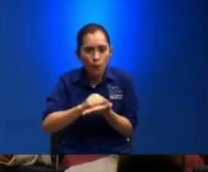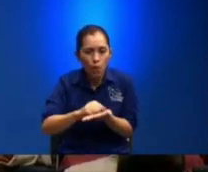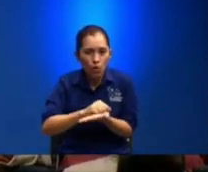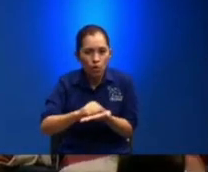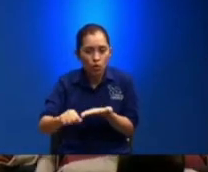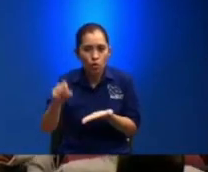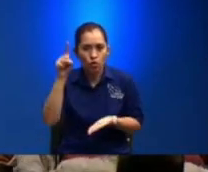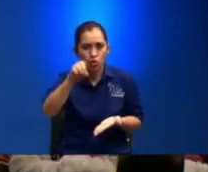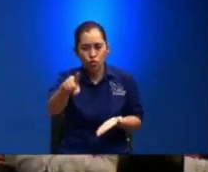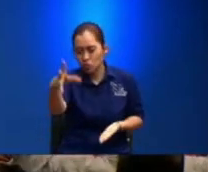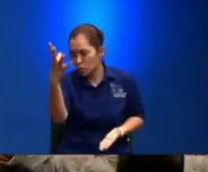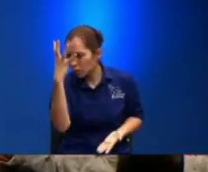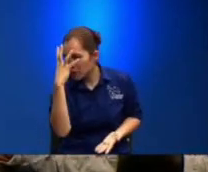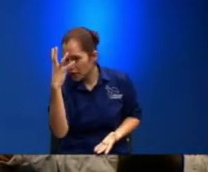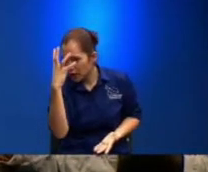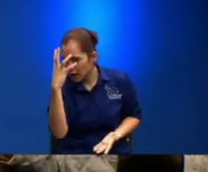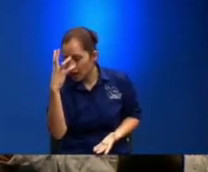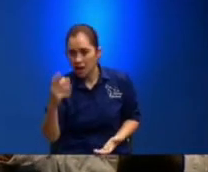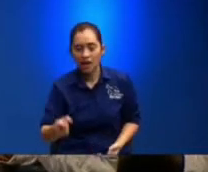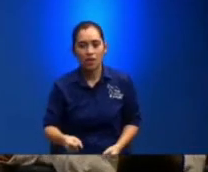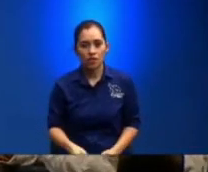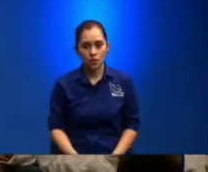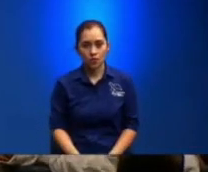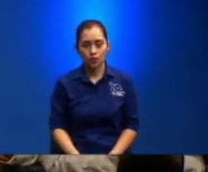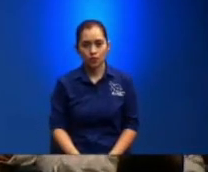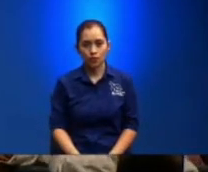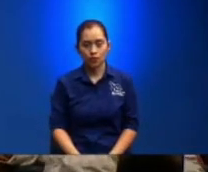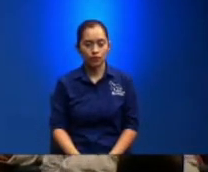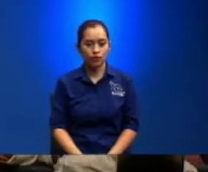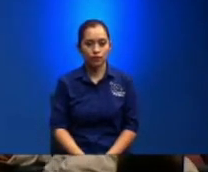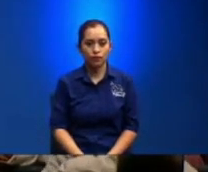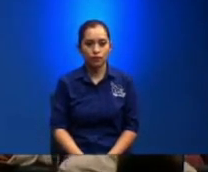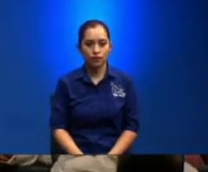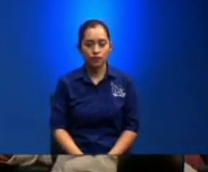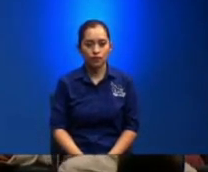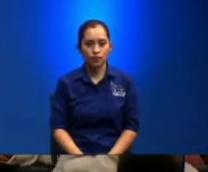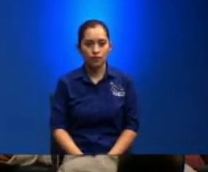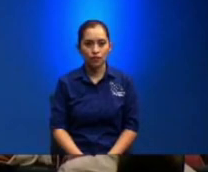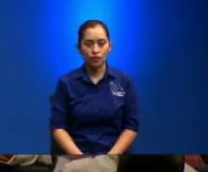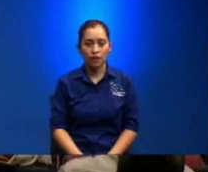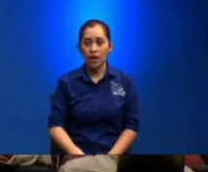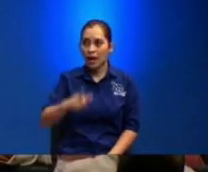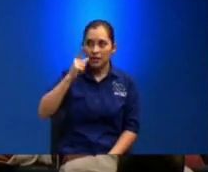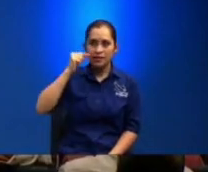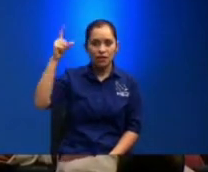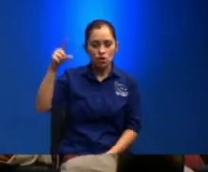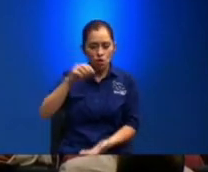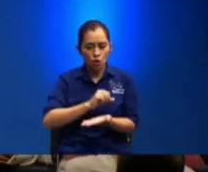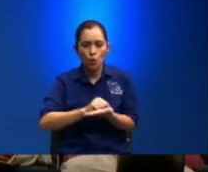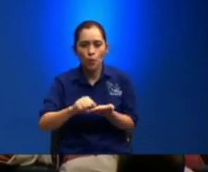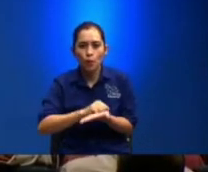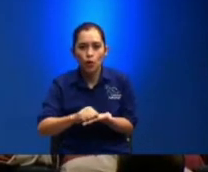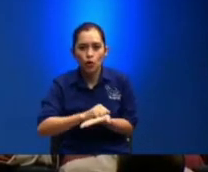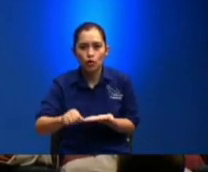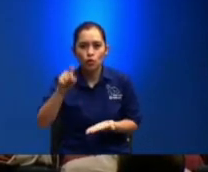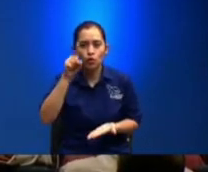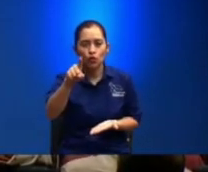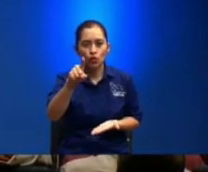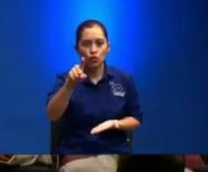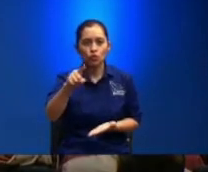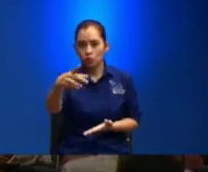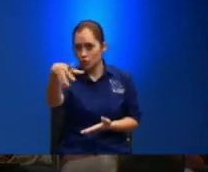iglesia es entidad misteriosa no les cubrieron sus pecados se los borraron qué estilo dios porque el